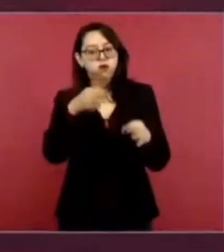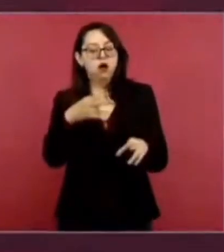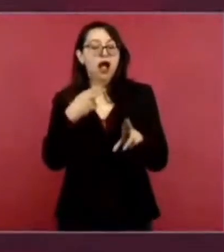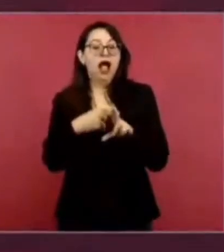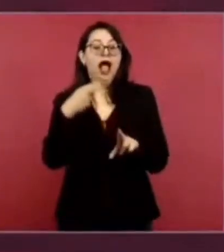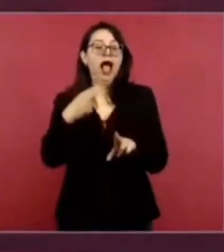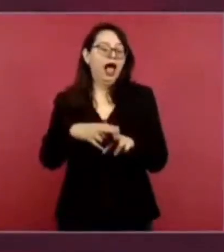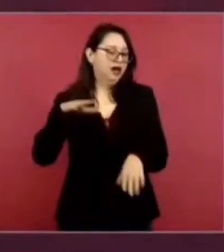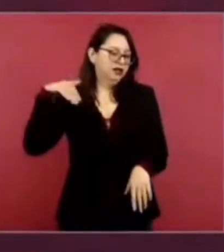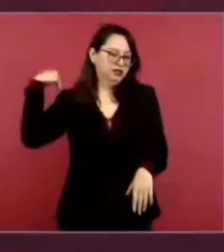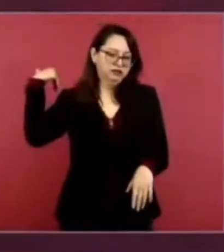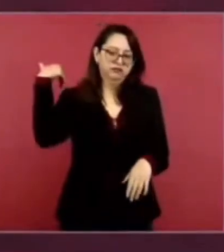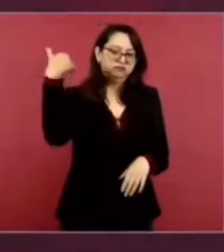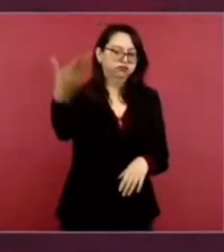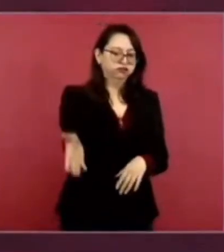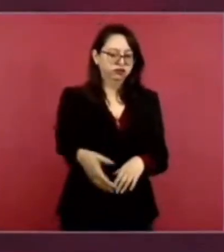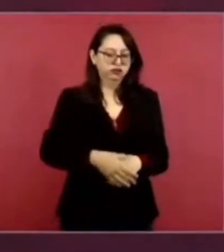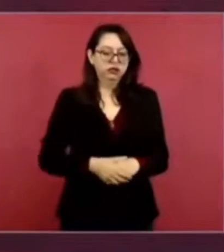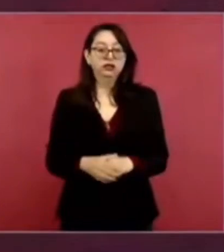agotan todas las instancias